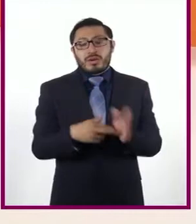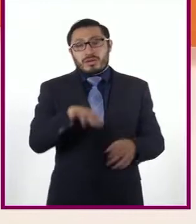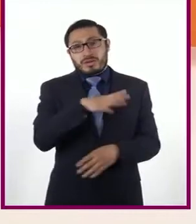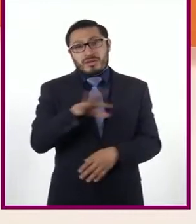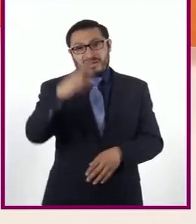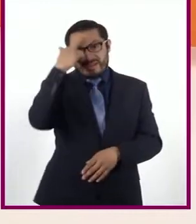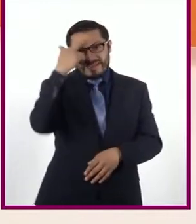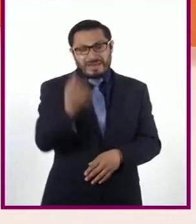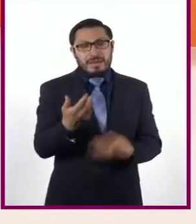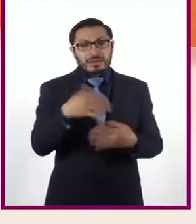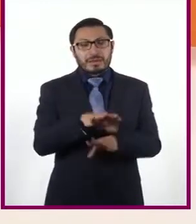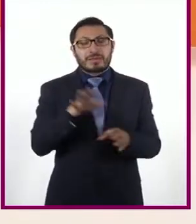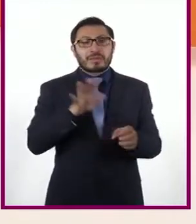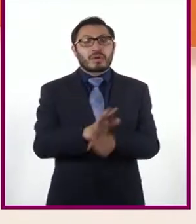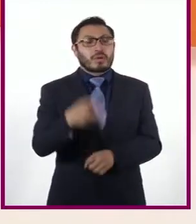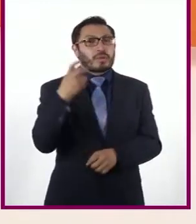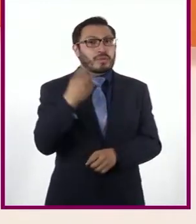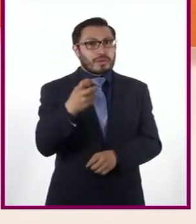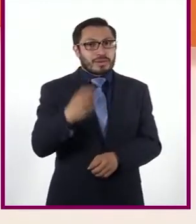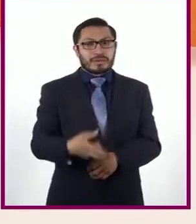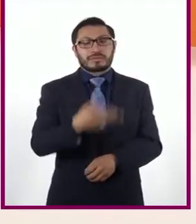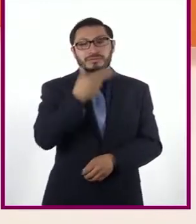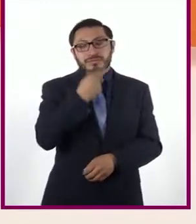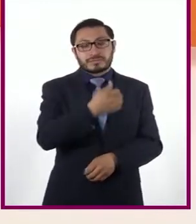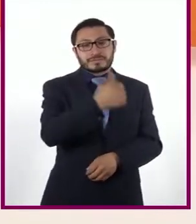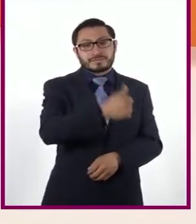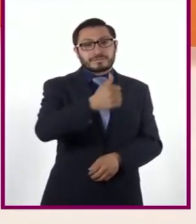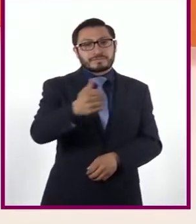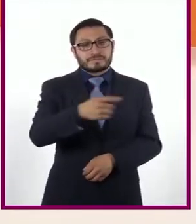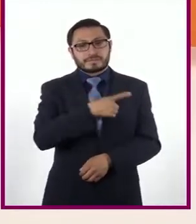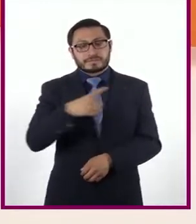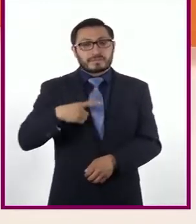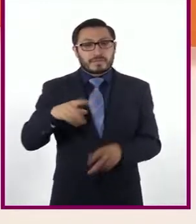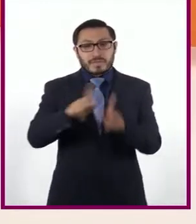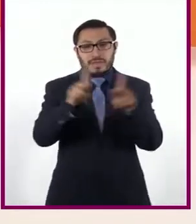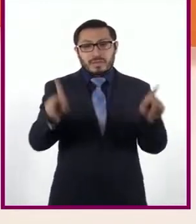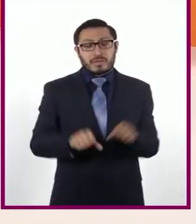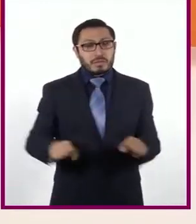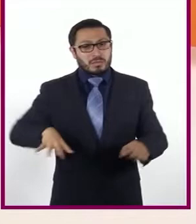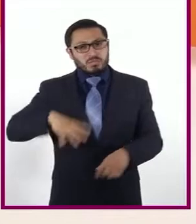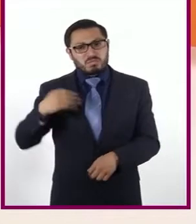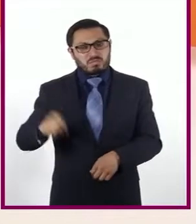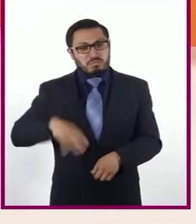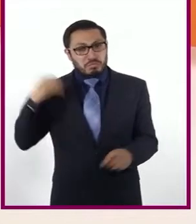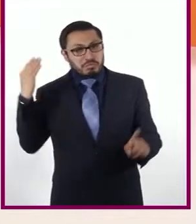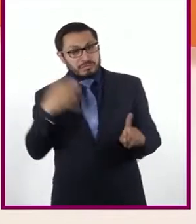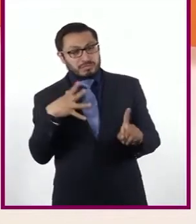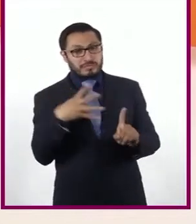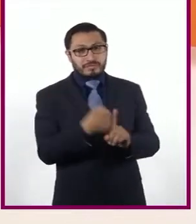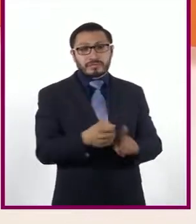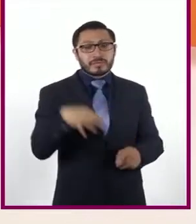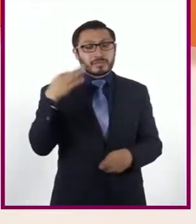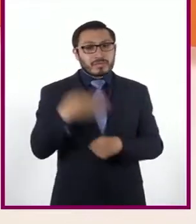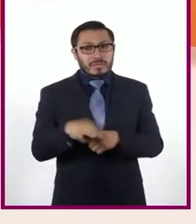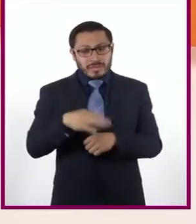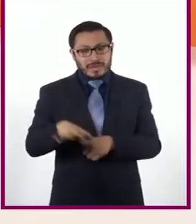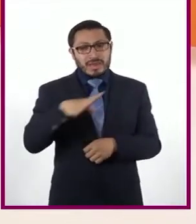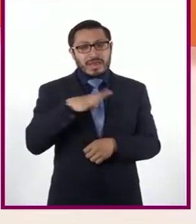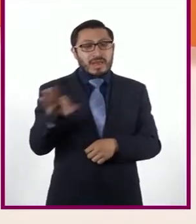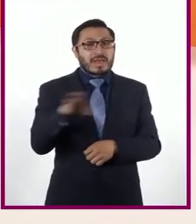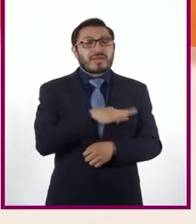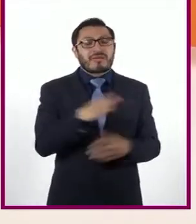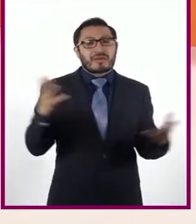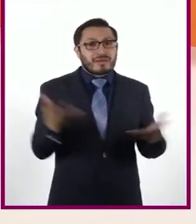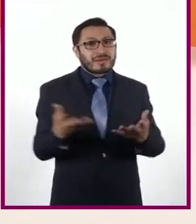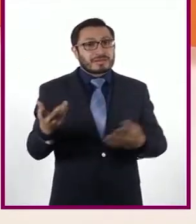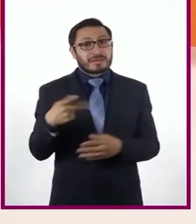en virtud de la cual cada hombre debe esforzarse por la paz, mientras tiene la esperanza de lograrla, y cuando